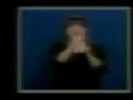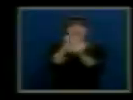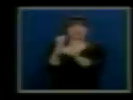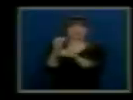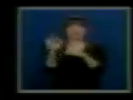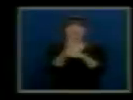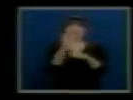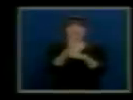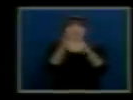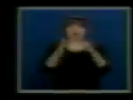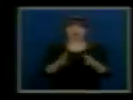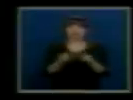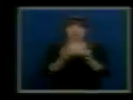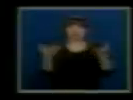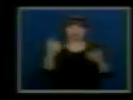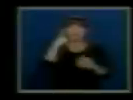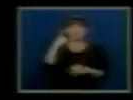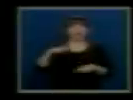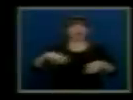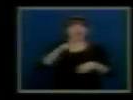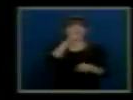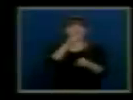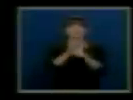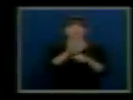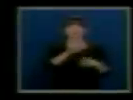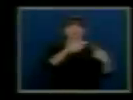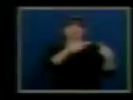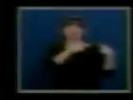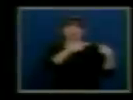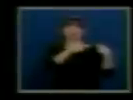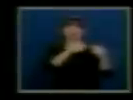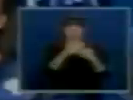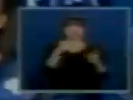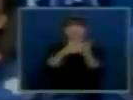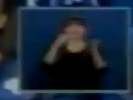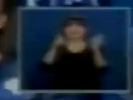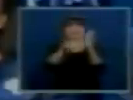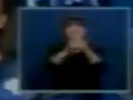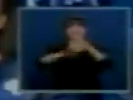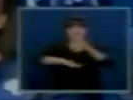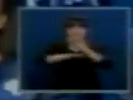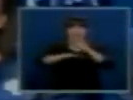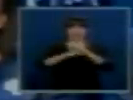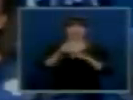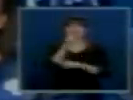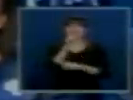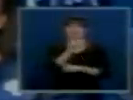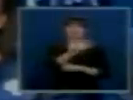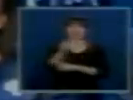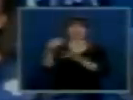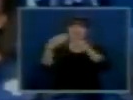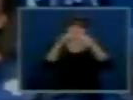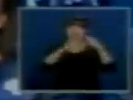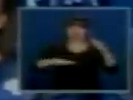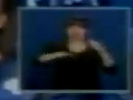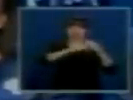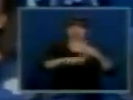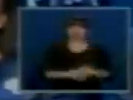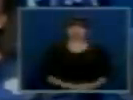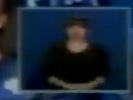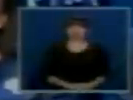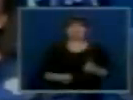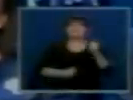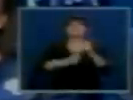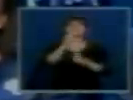funcionarios públicos por incumplir sus deberes o atropellar los derechos fundamentales de las y los ciudadanos. Más